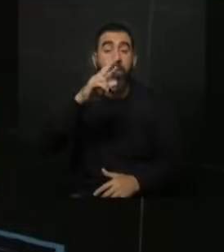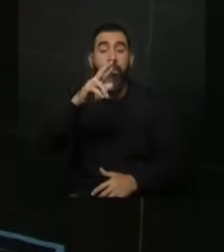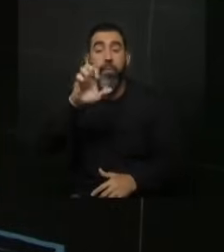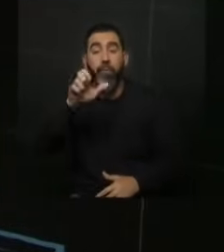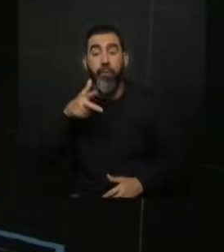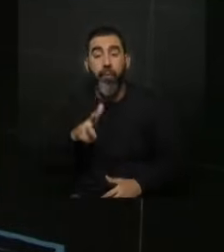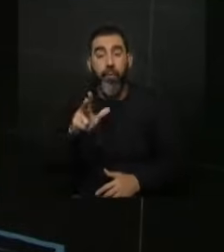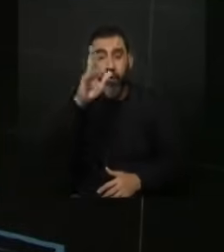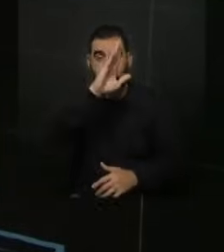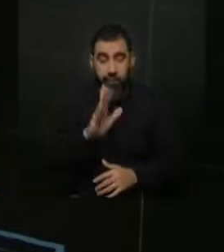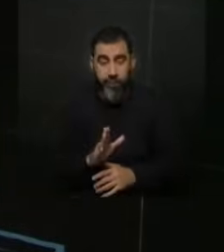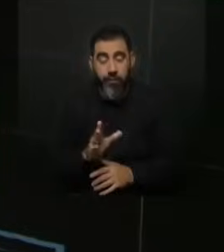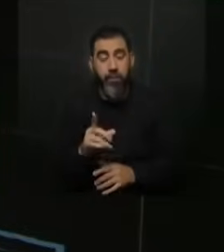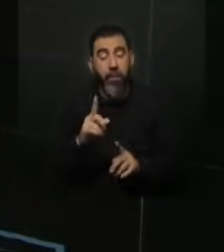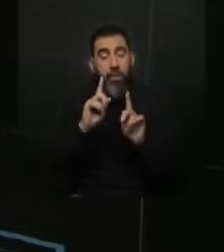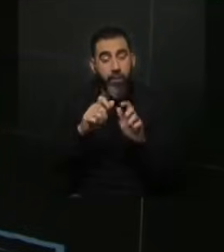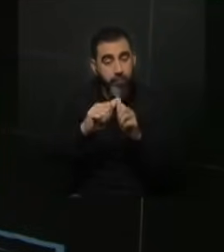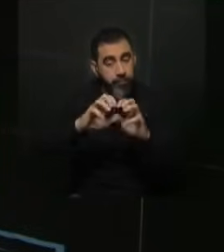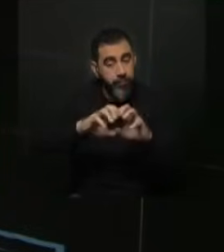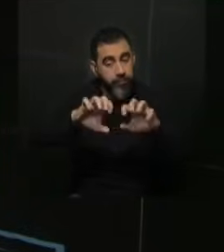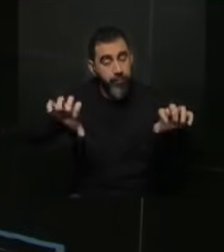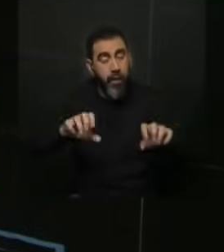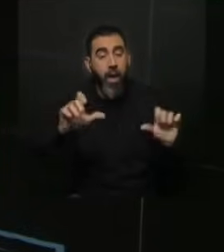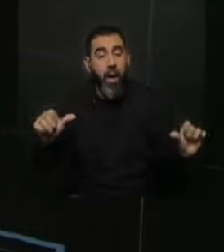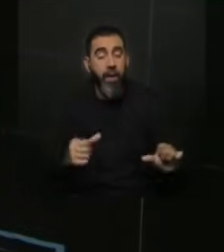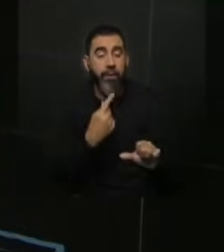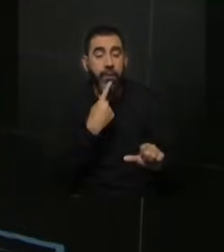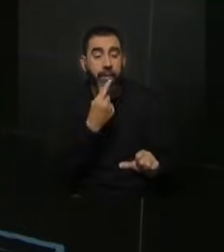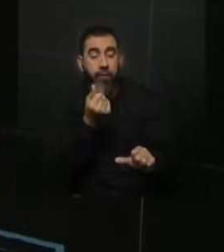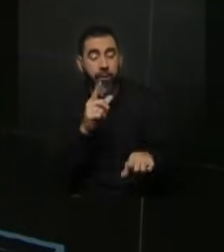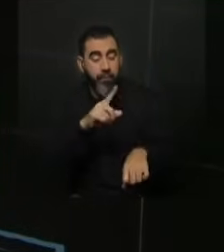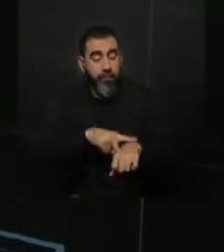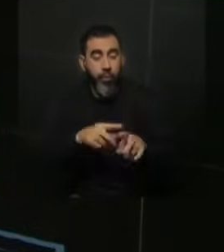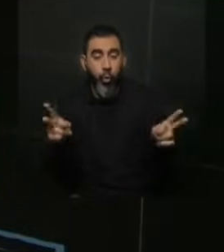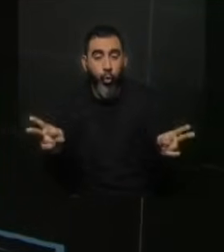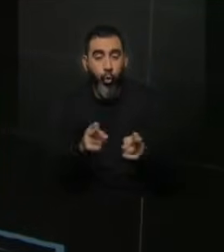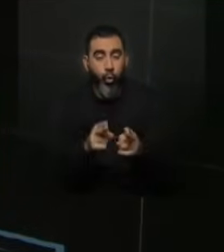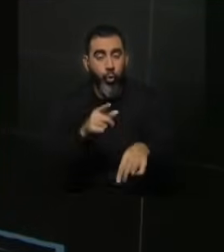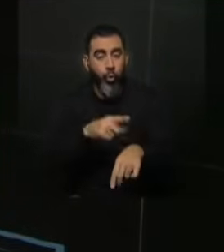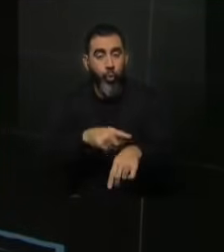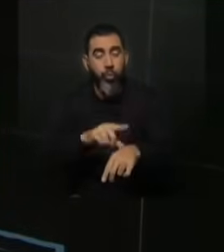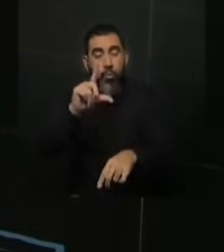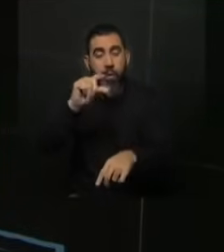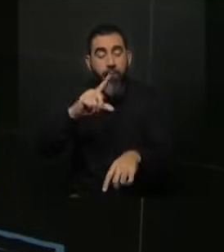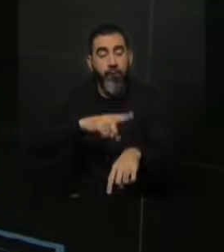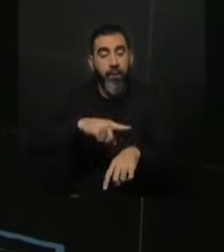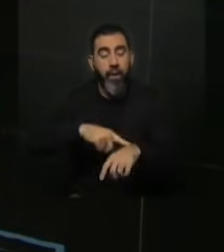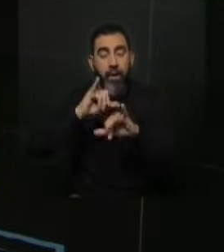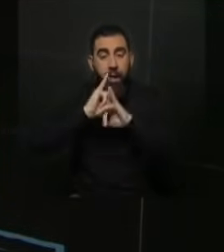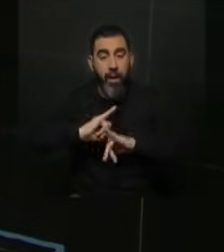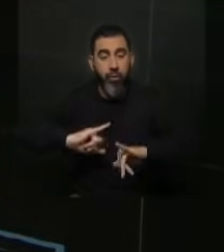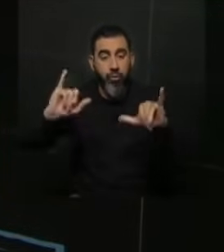es es necesario empezar a divorciar los dineros de la actividad política a cortar los tiempos de las campañas electorales abaratar el tiempo de las campañas